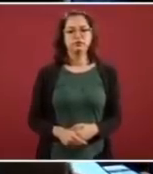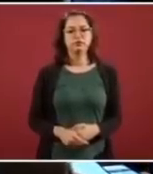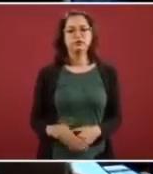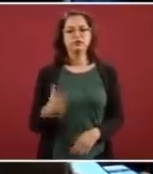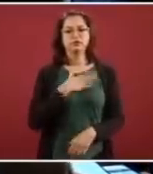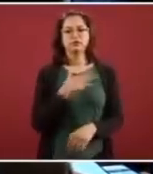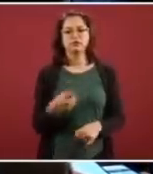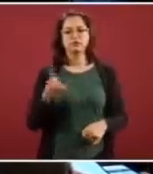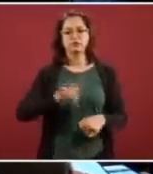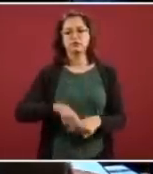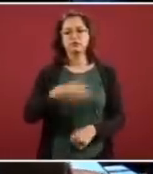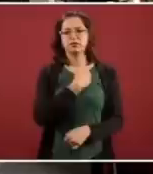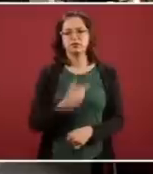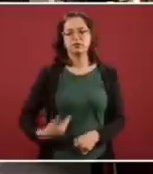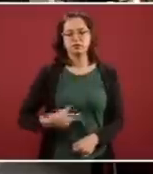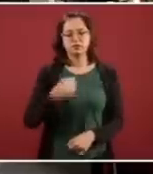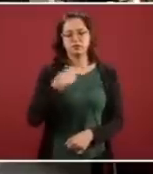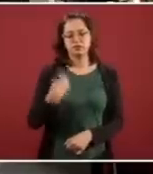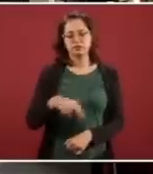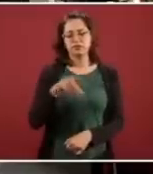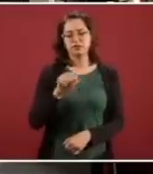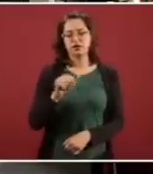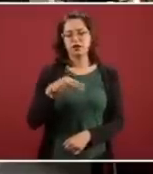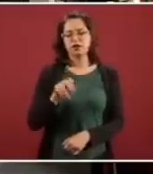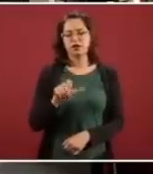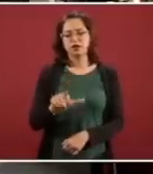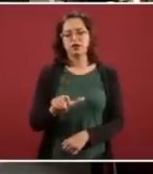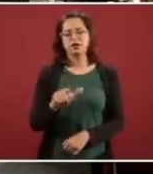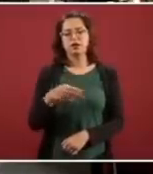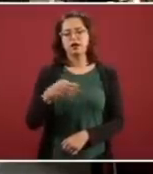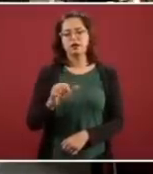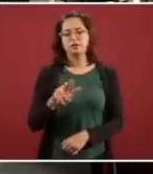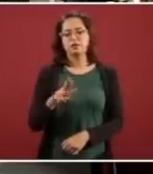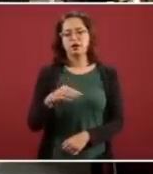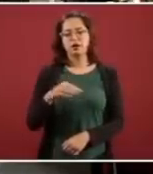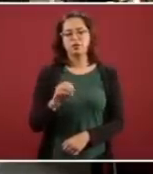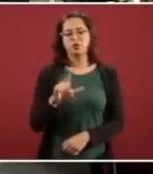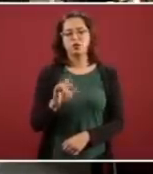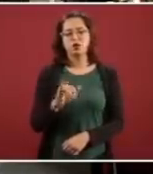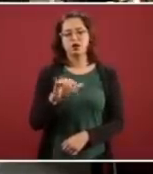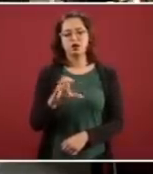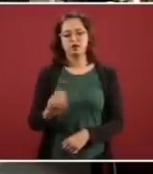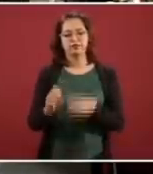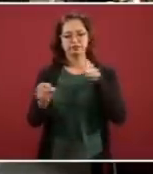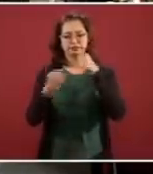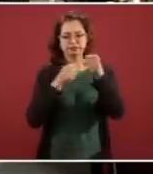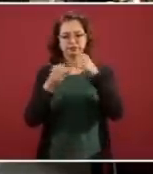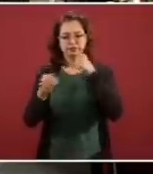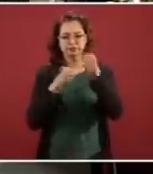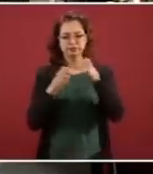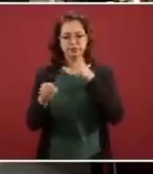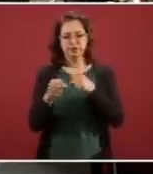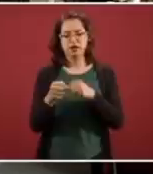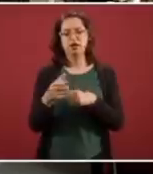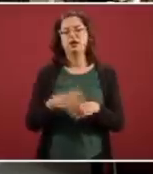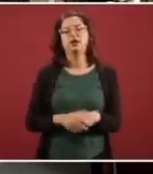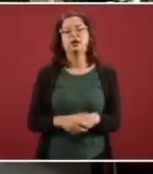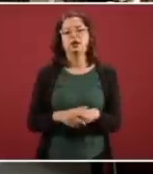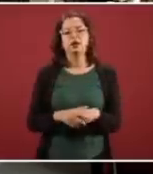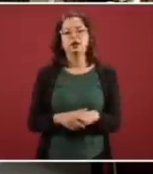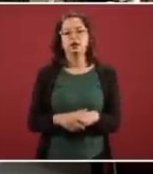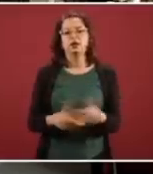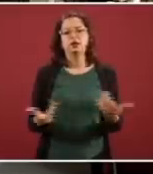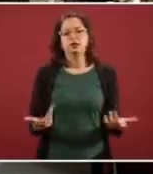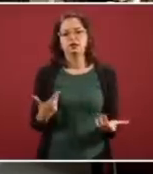Buenos días, señor presidente. Daniel Marmolejo, de la Cuarta República, Voces del Periodista, con el documental Guerra Híbrida. Se encendieron